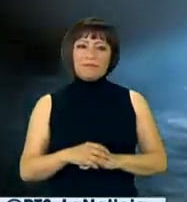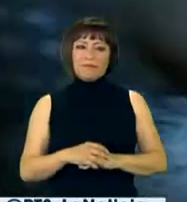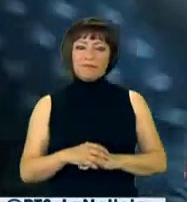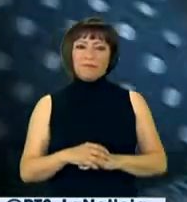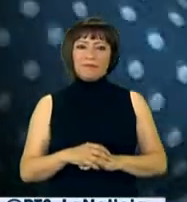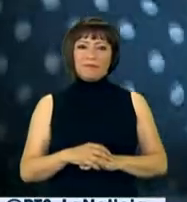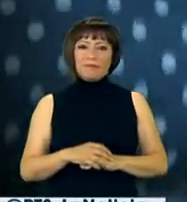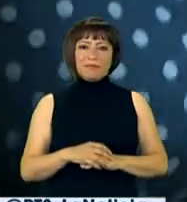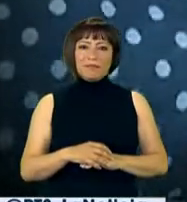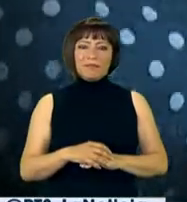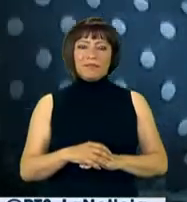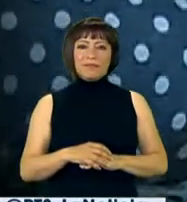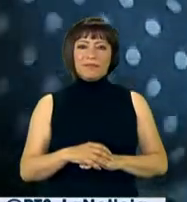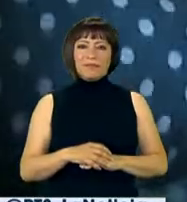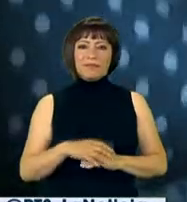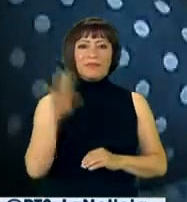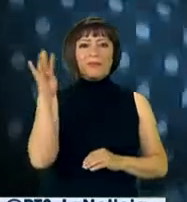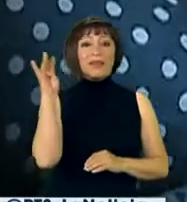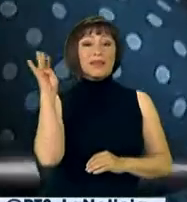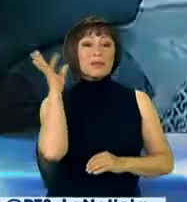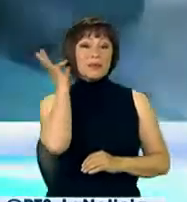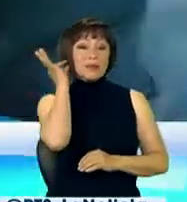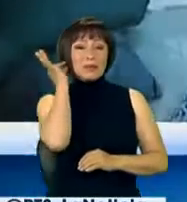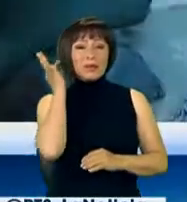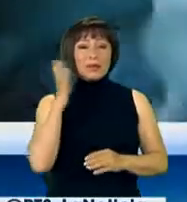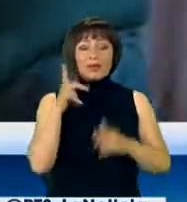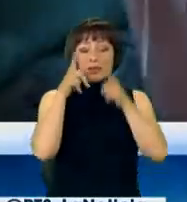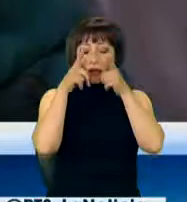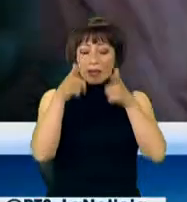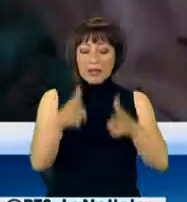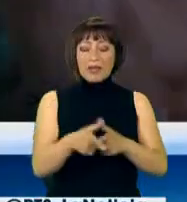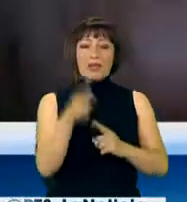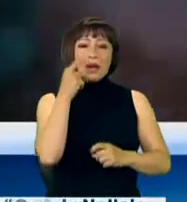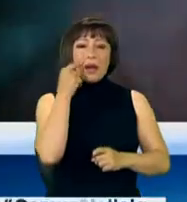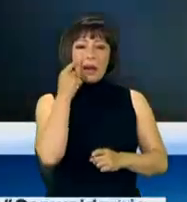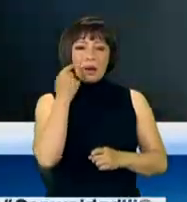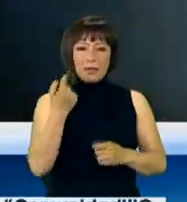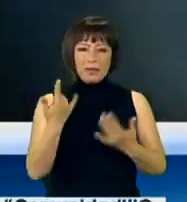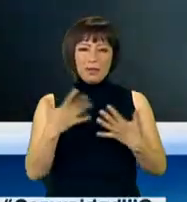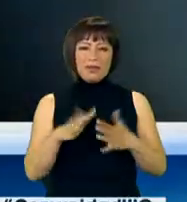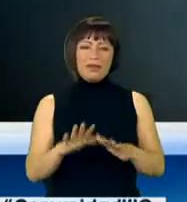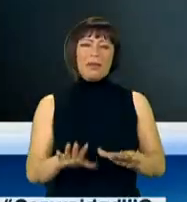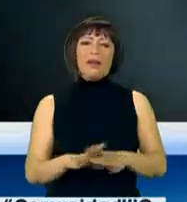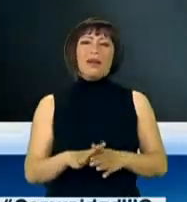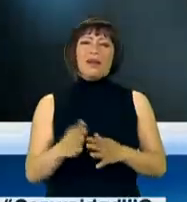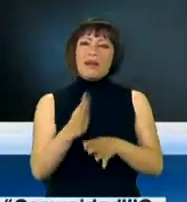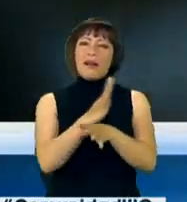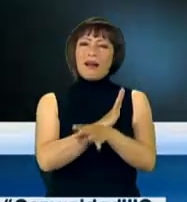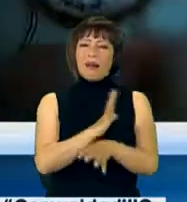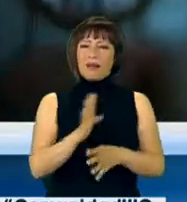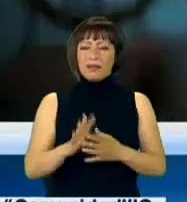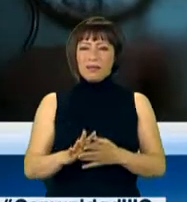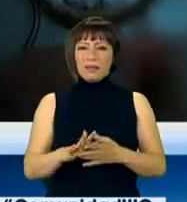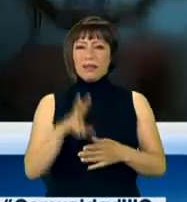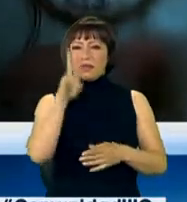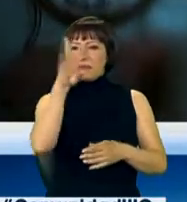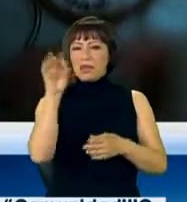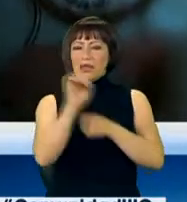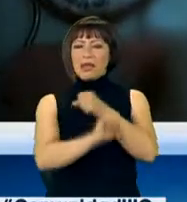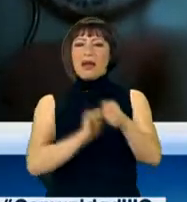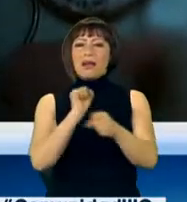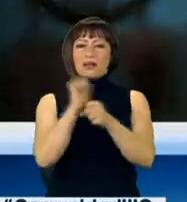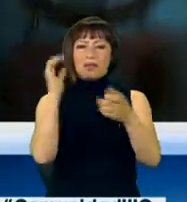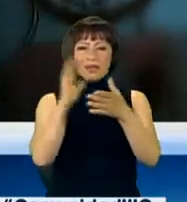esposo, tomando su mano, cuidándolo y amándolo como lo ha hecho desde hace más de 2 décadas, así encontramos a Fátima